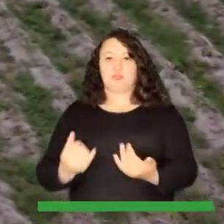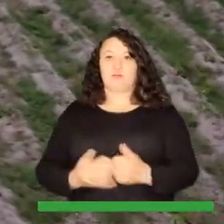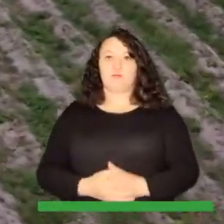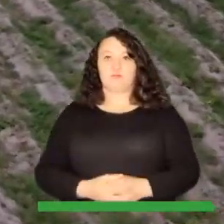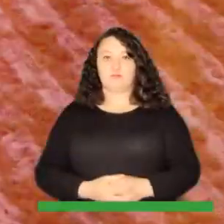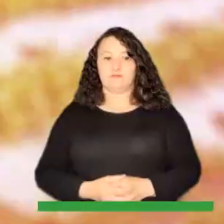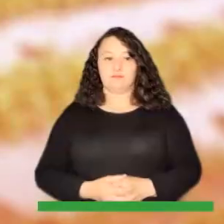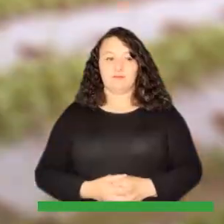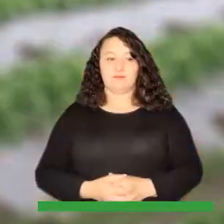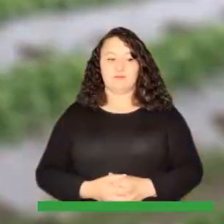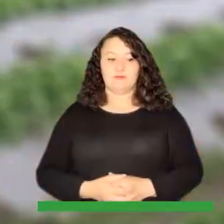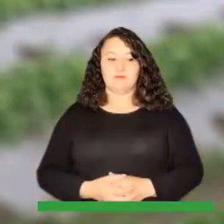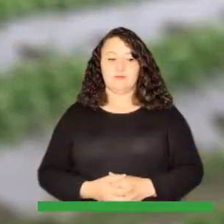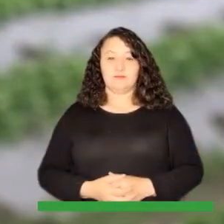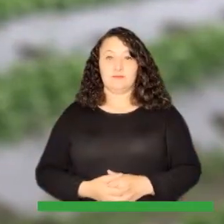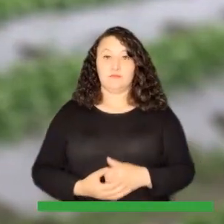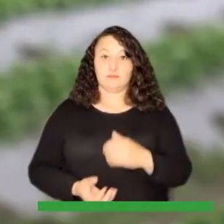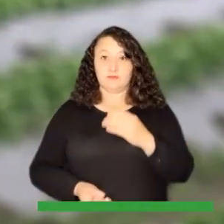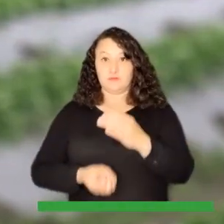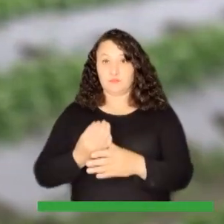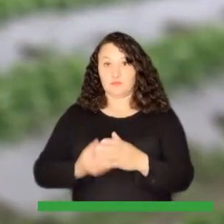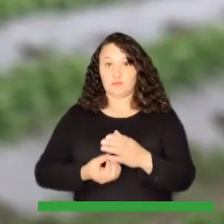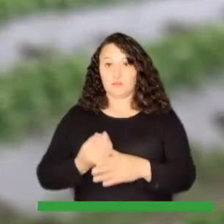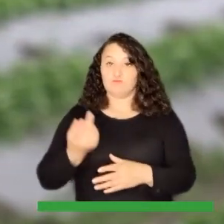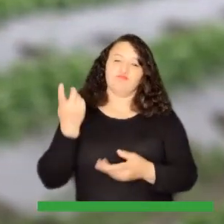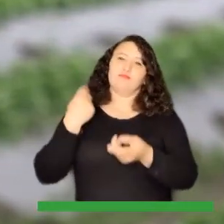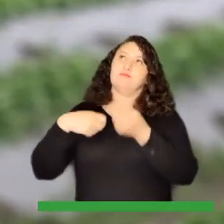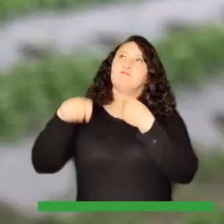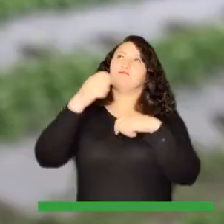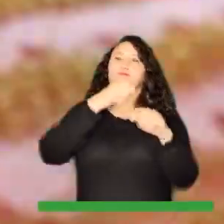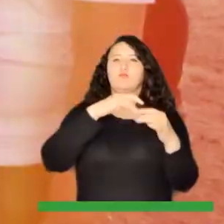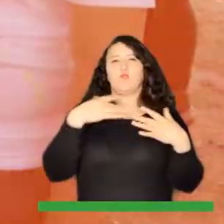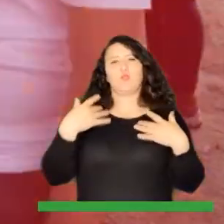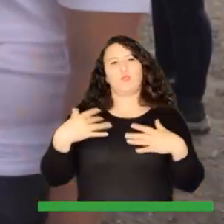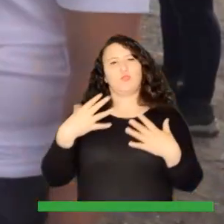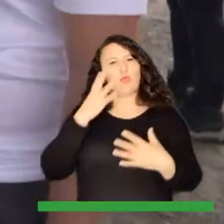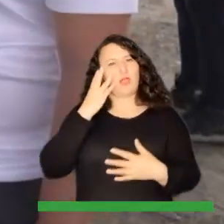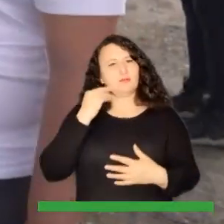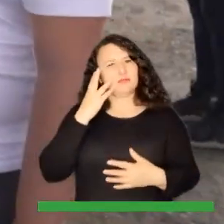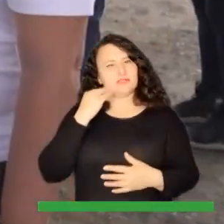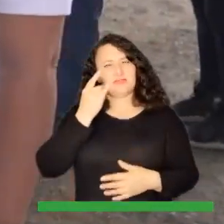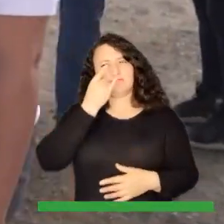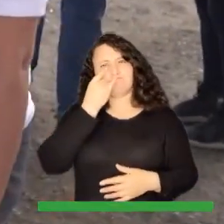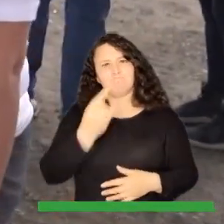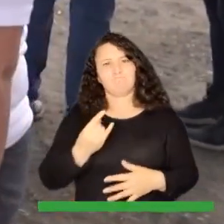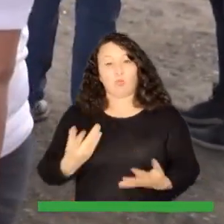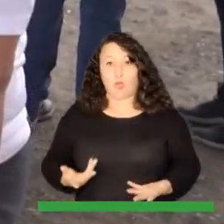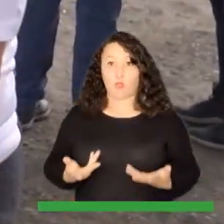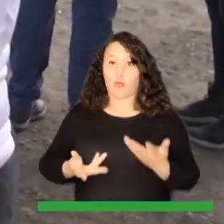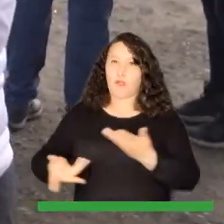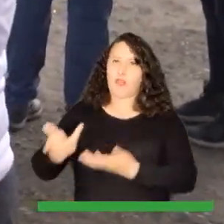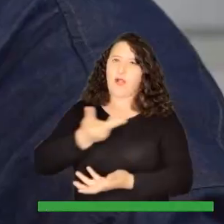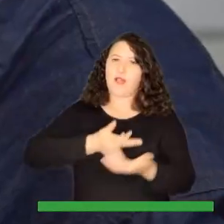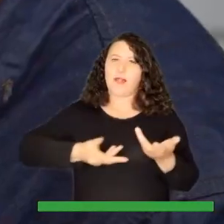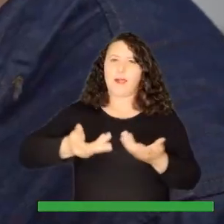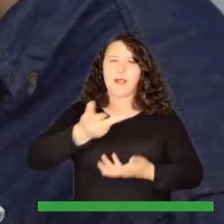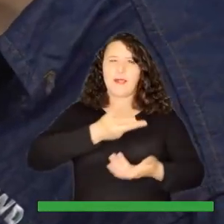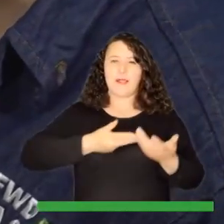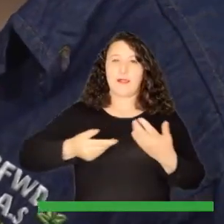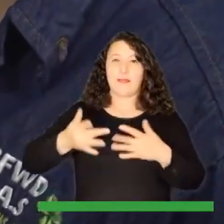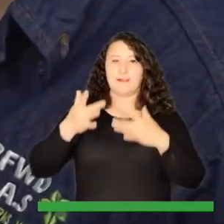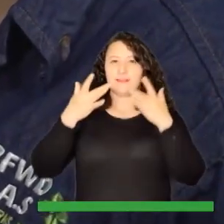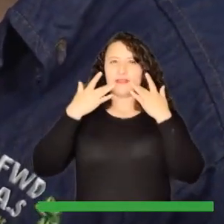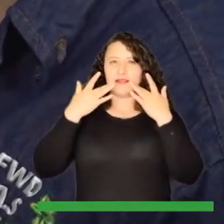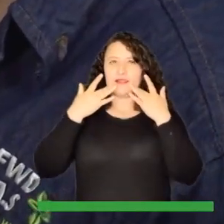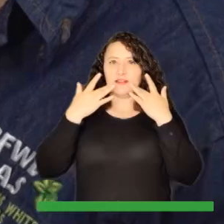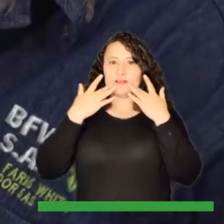teniendo hoy. Como productor y exportador me llevo una experiencia muy interesante y empezamos a retroalimentar muchos conceptos acerca